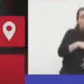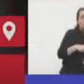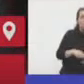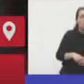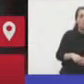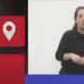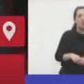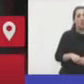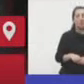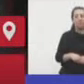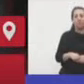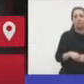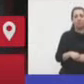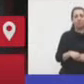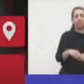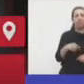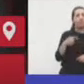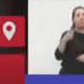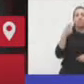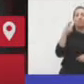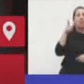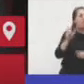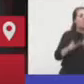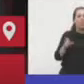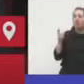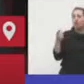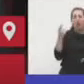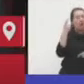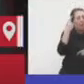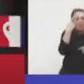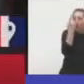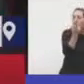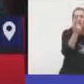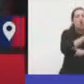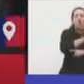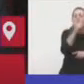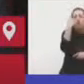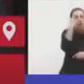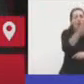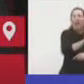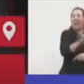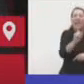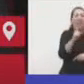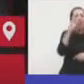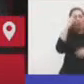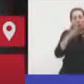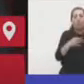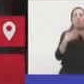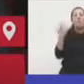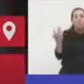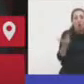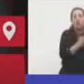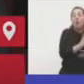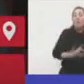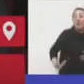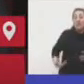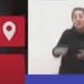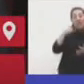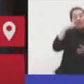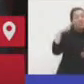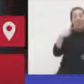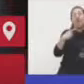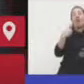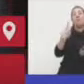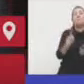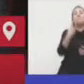es el nazismo o el antisemitismo. Entonces hay regulaciones vinculadas con ese tema. El resto es libertad absoluta y restricta.